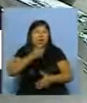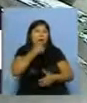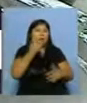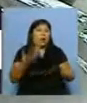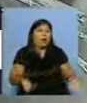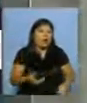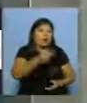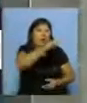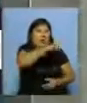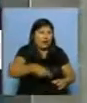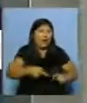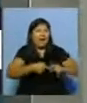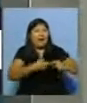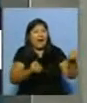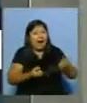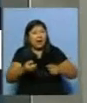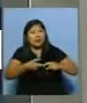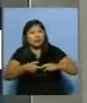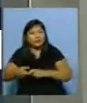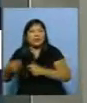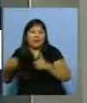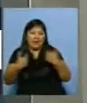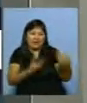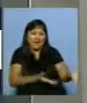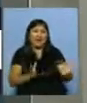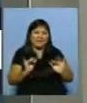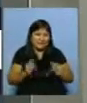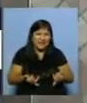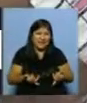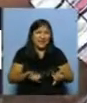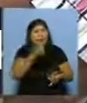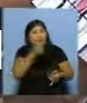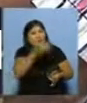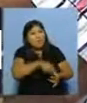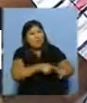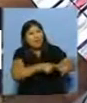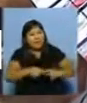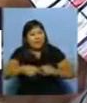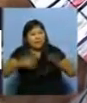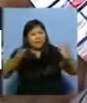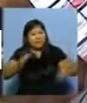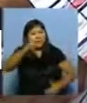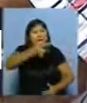con un tanque de 200 litros y quiera llevarse esa cantidad, porque uno lo que prioriza es la ciudadanía.